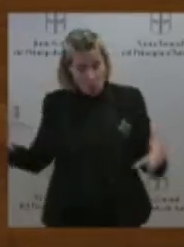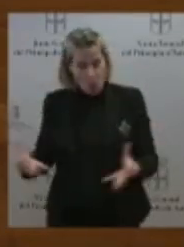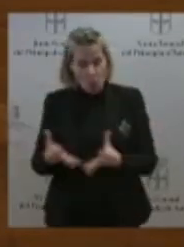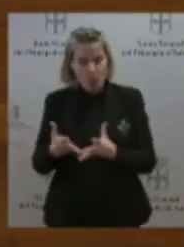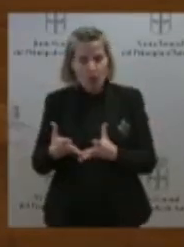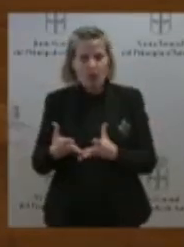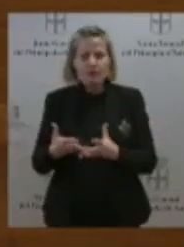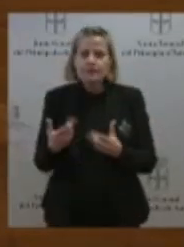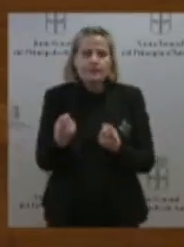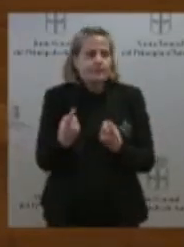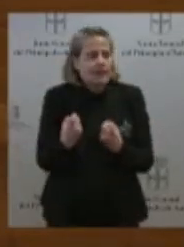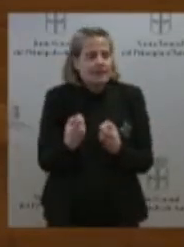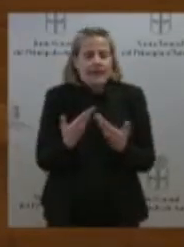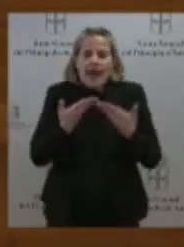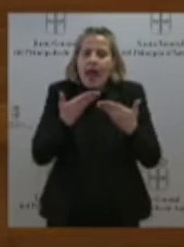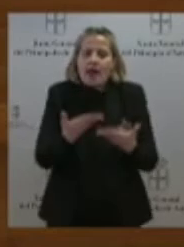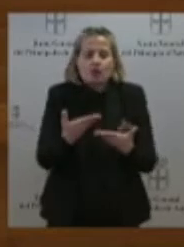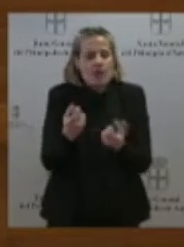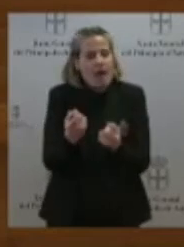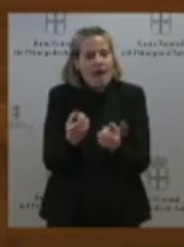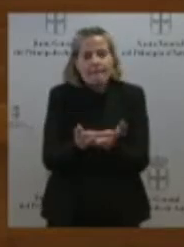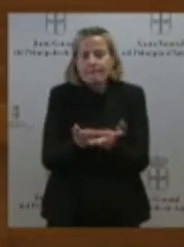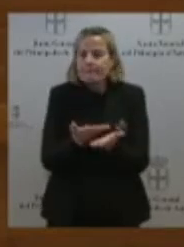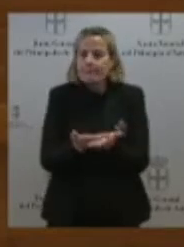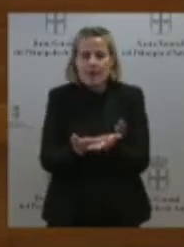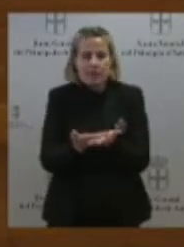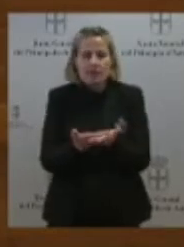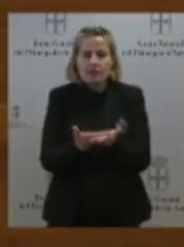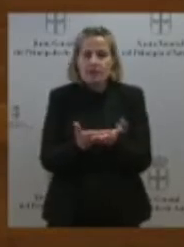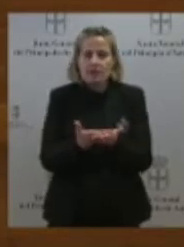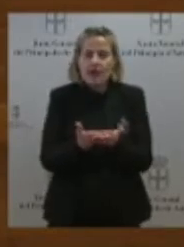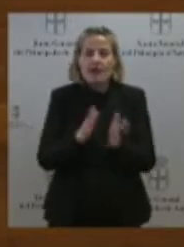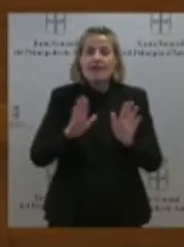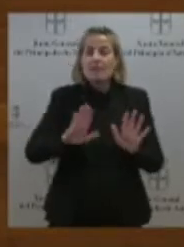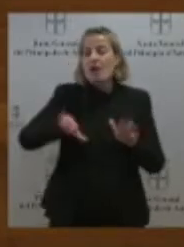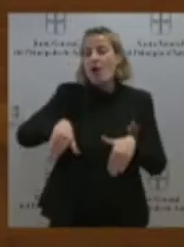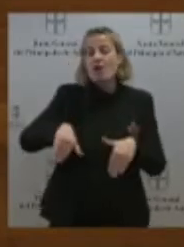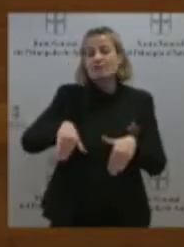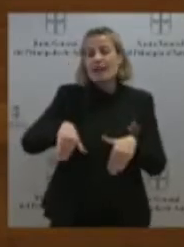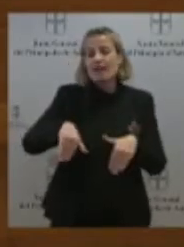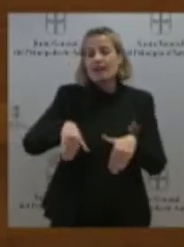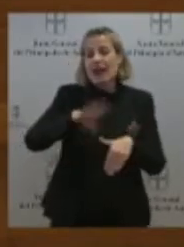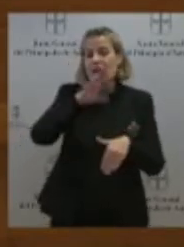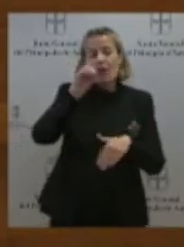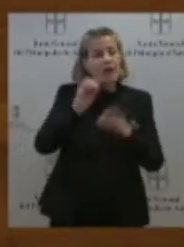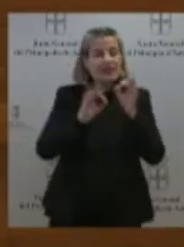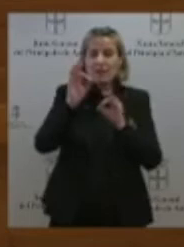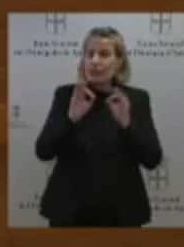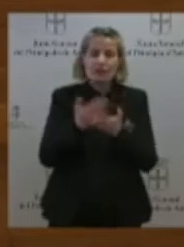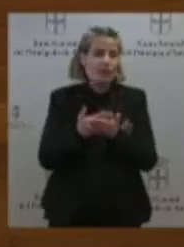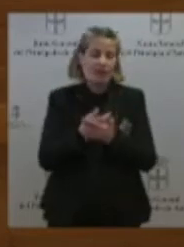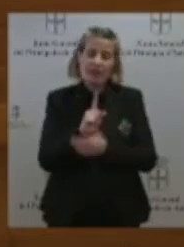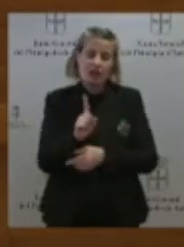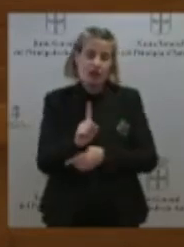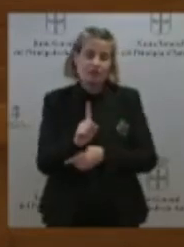bienestar, pero que el 40% no la llegó a solicitar. La prevención del suicidio requiere así estrategias que trasciendan y